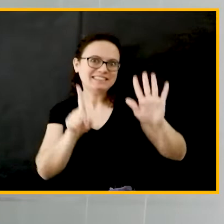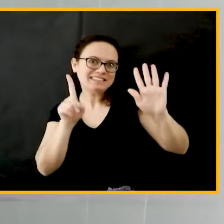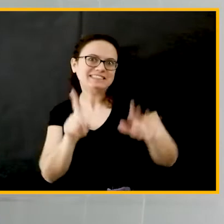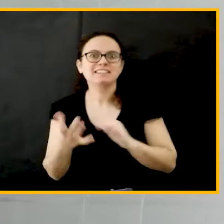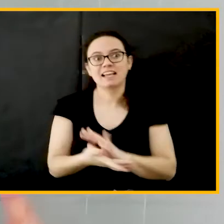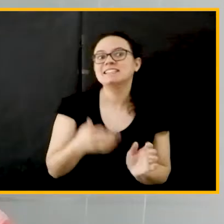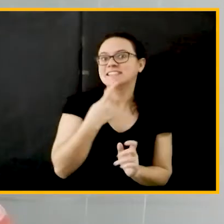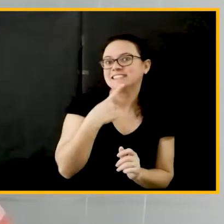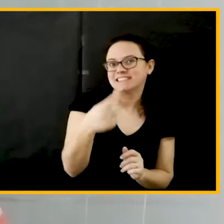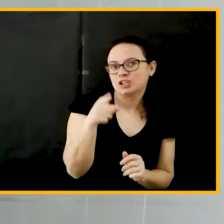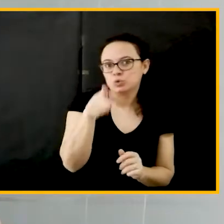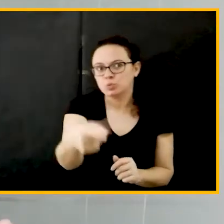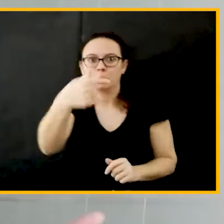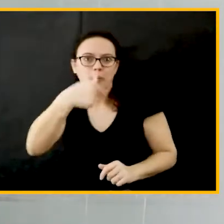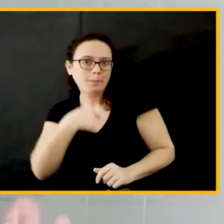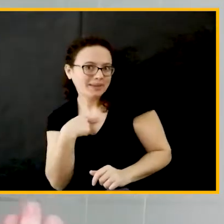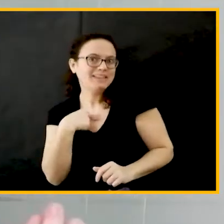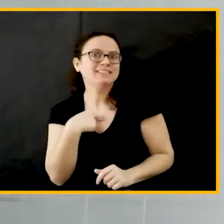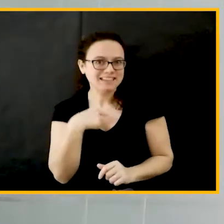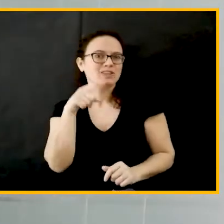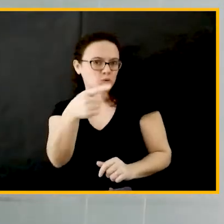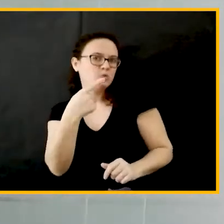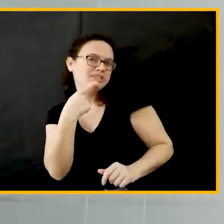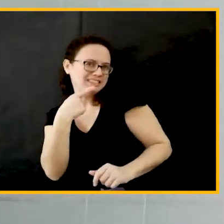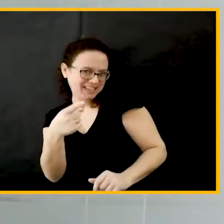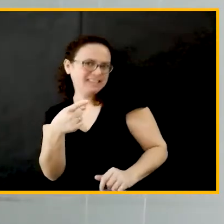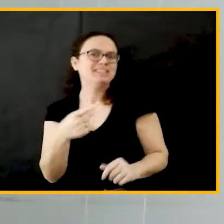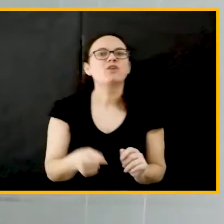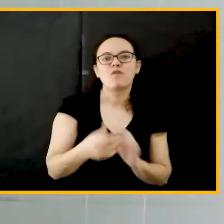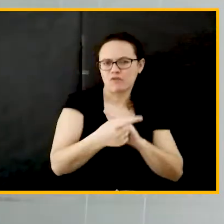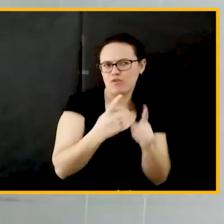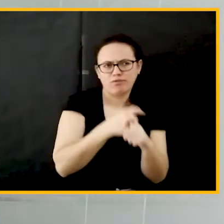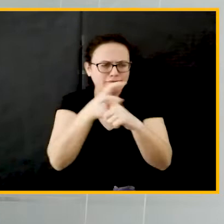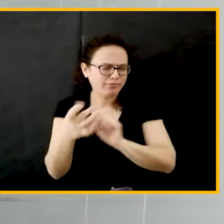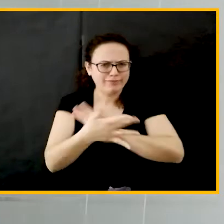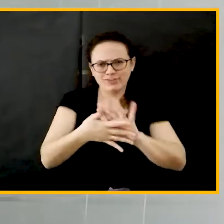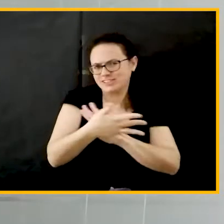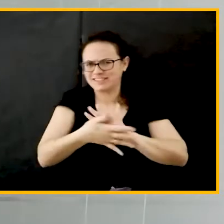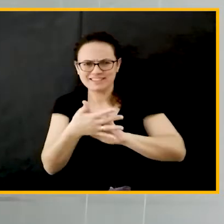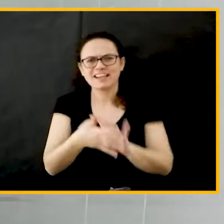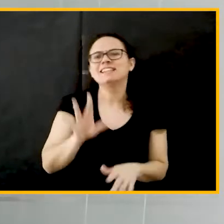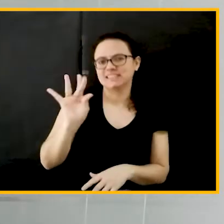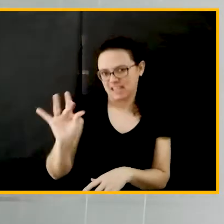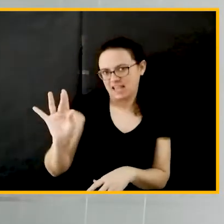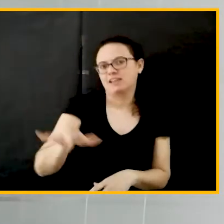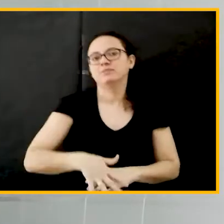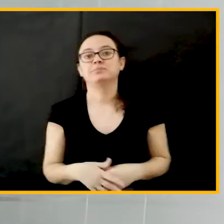say you to me, and just say you, and floor it in the 70th year.